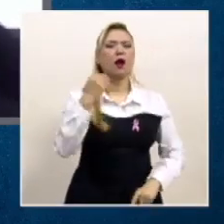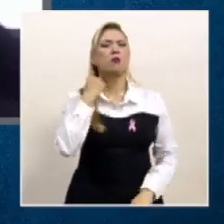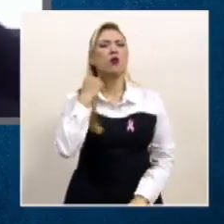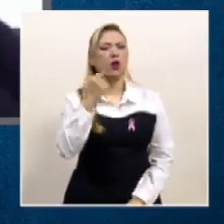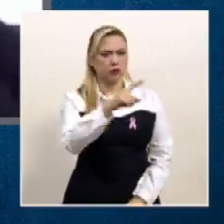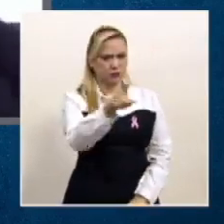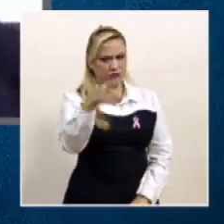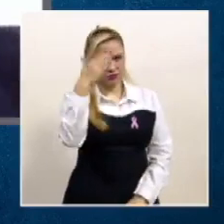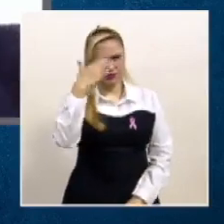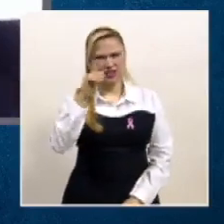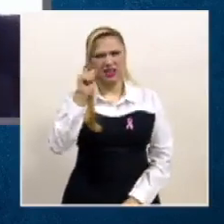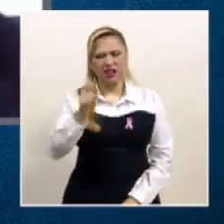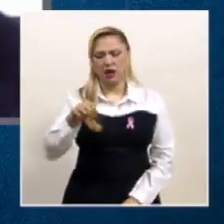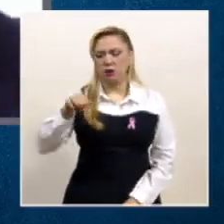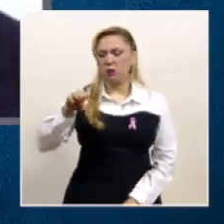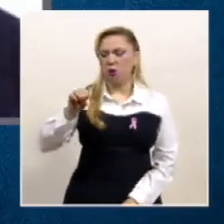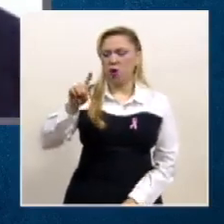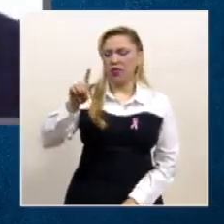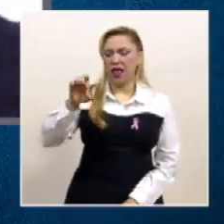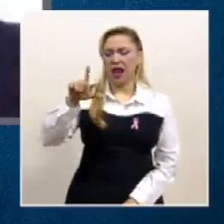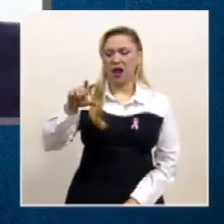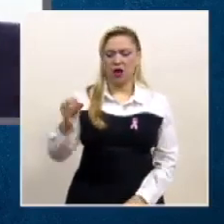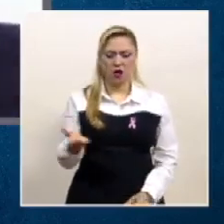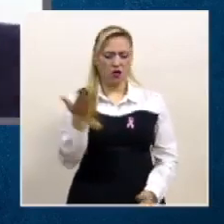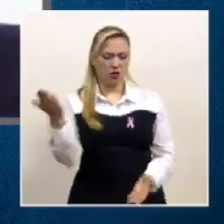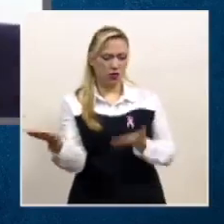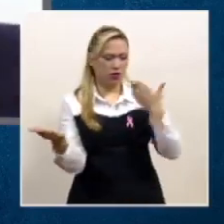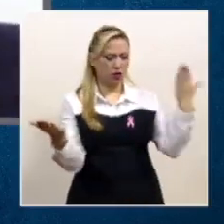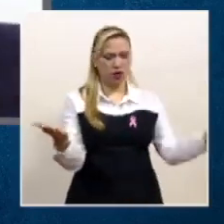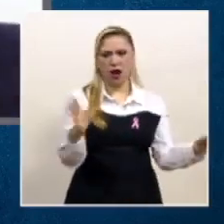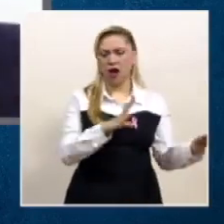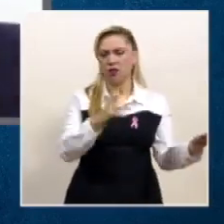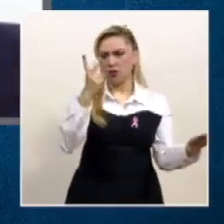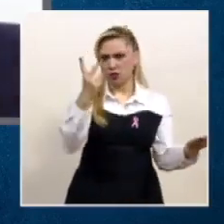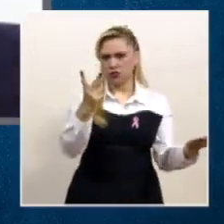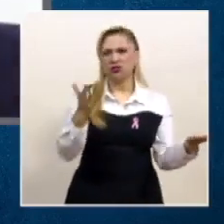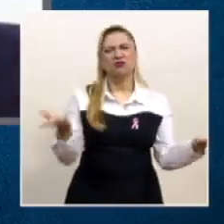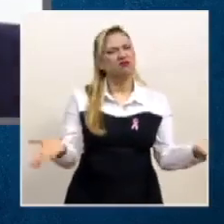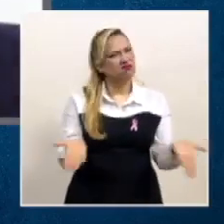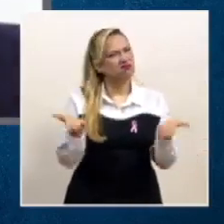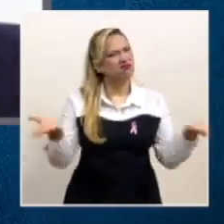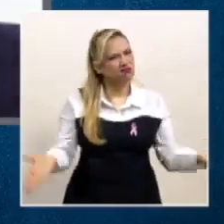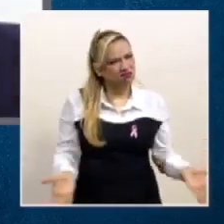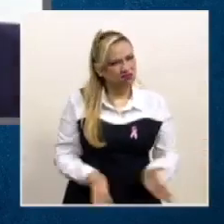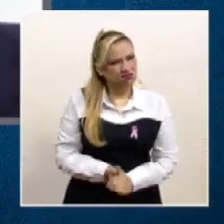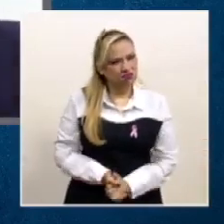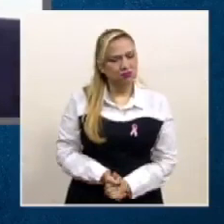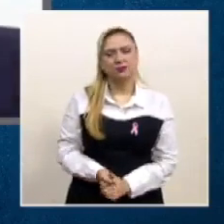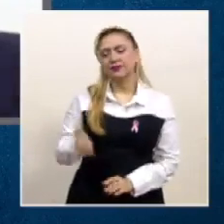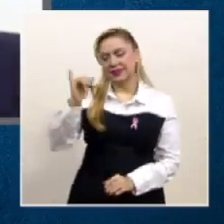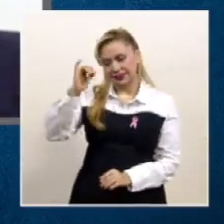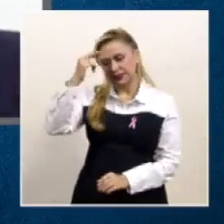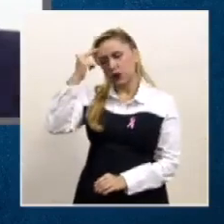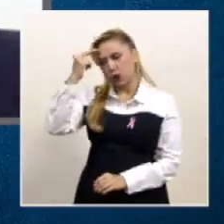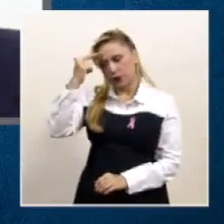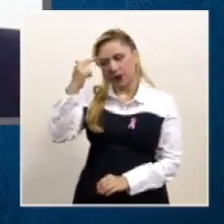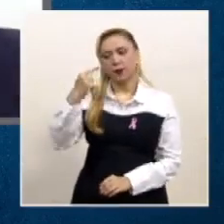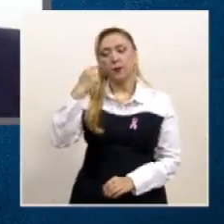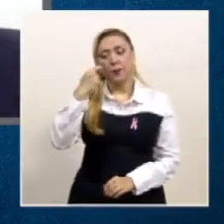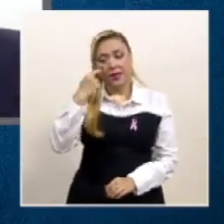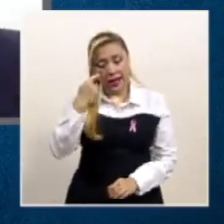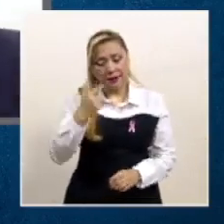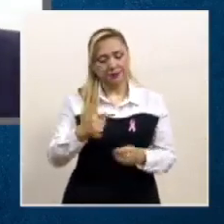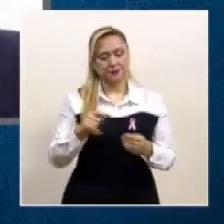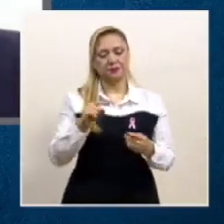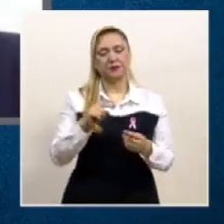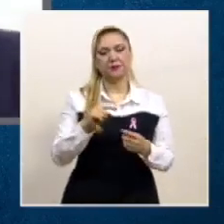de este tipo de modelos para aproximarnos a la discapacidad? Claro, Roberto. Pues mira, efectivamente una de las propuestas